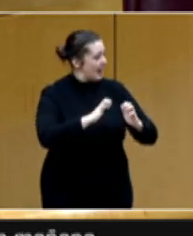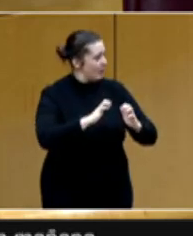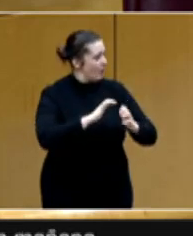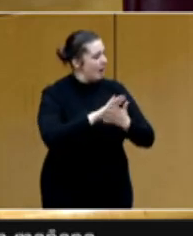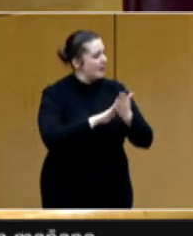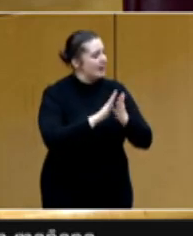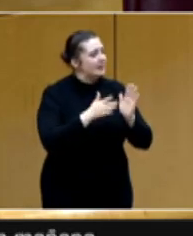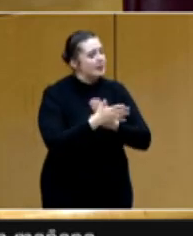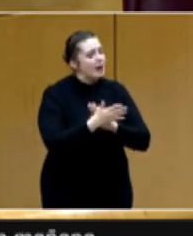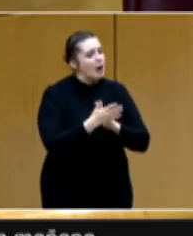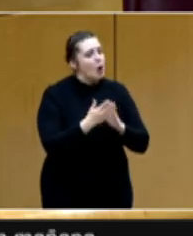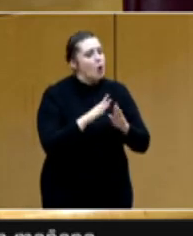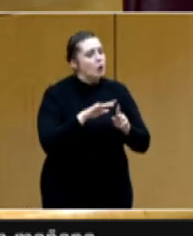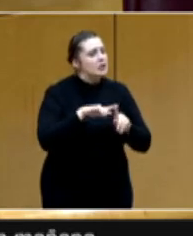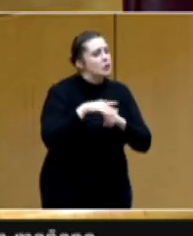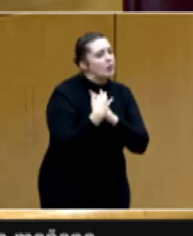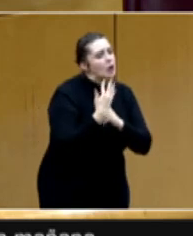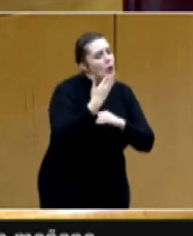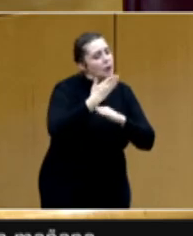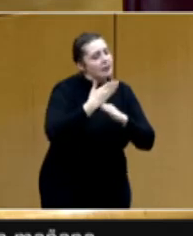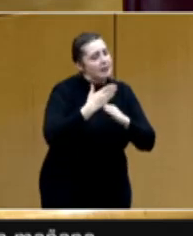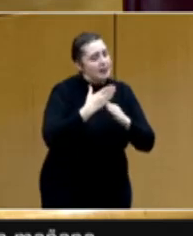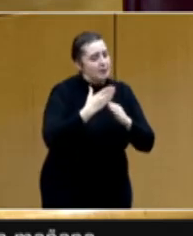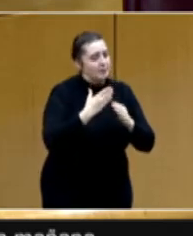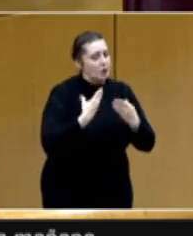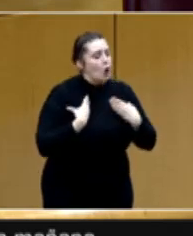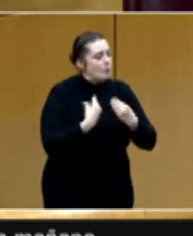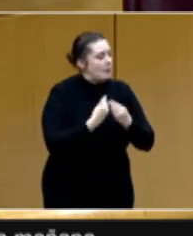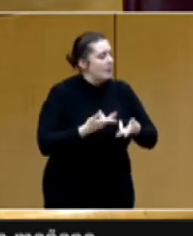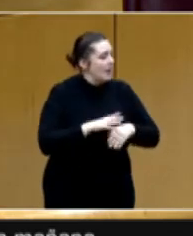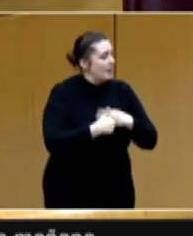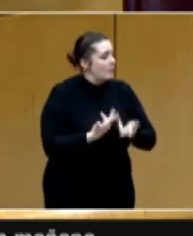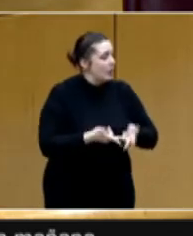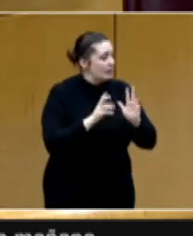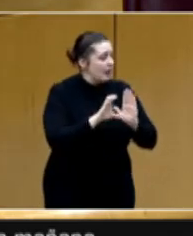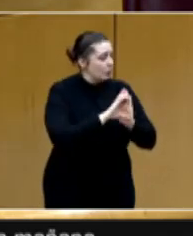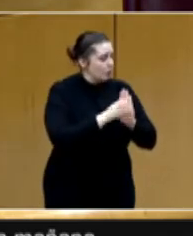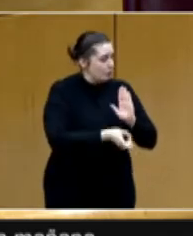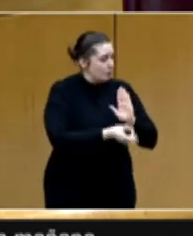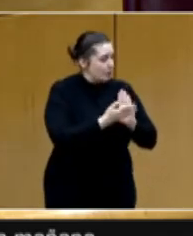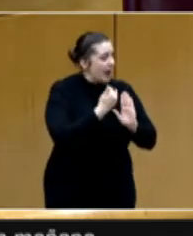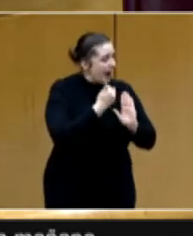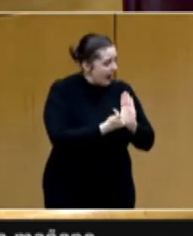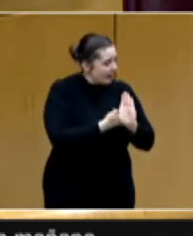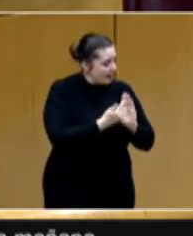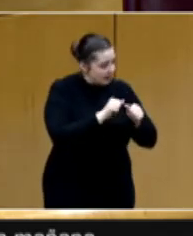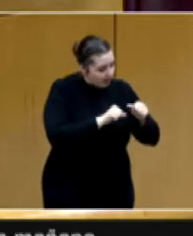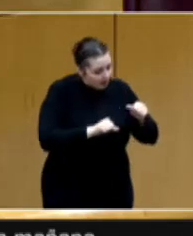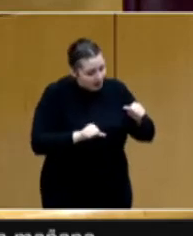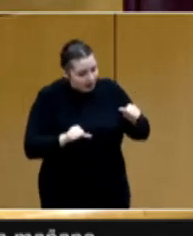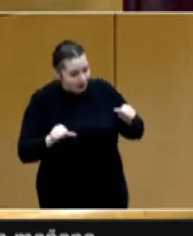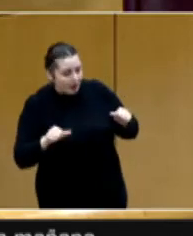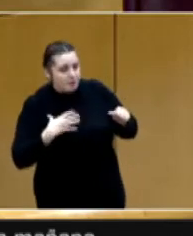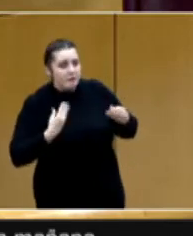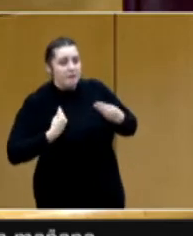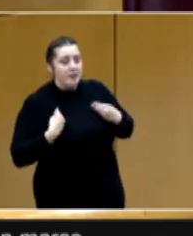convivencia democrática que arranca con la Constitución y que ha permitido el desarrollo de nuestra de